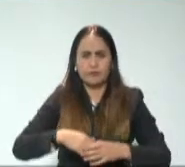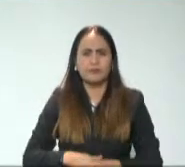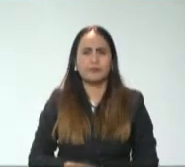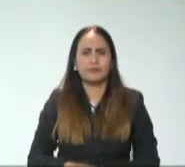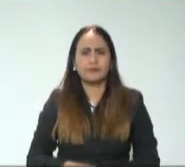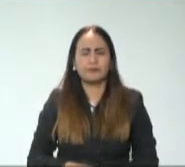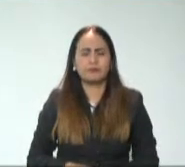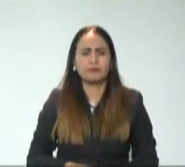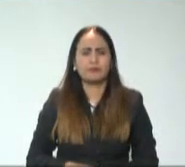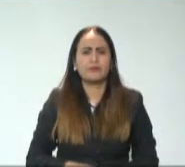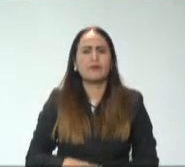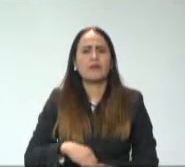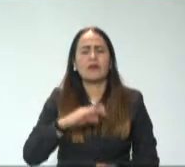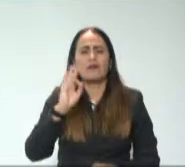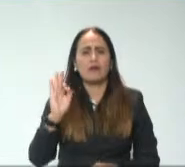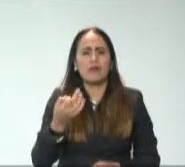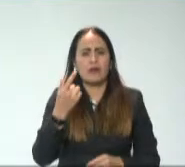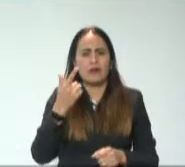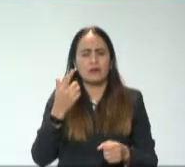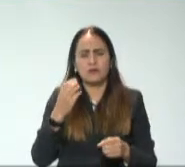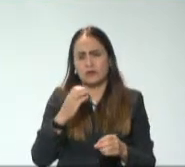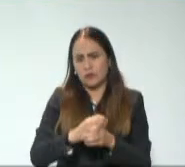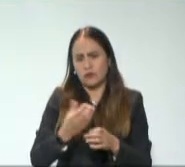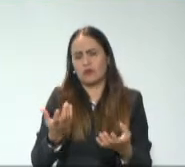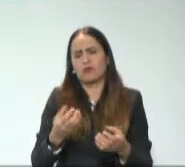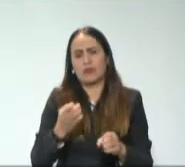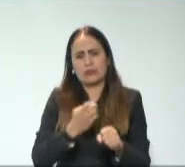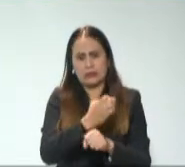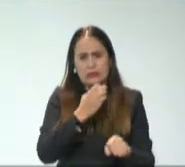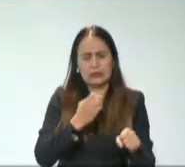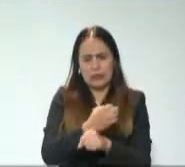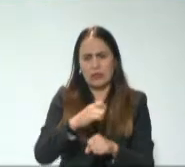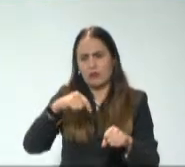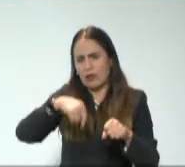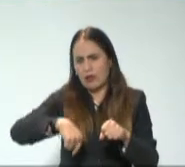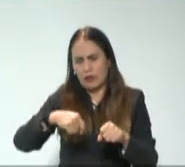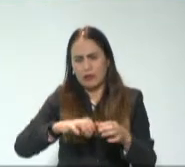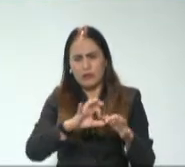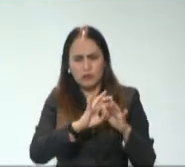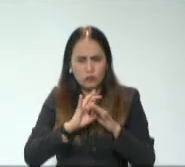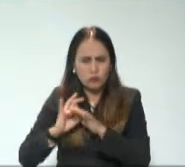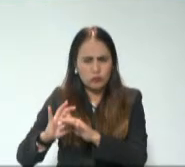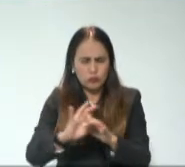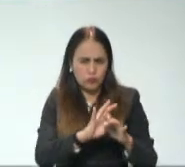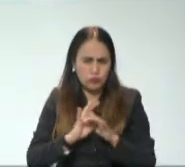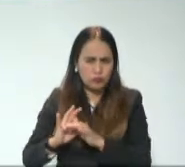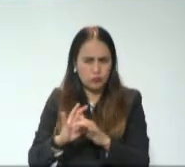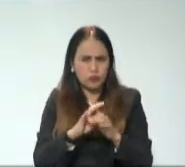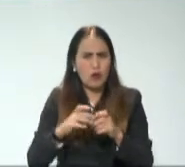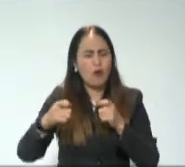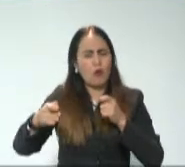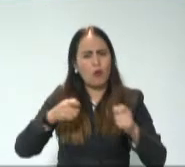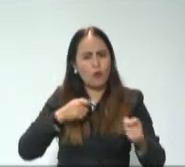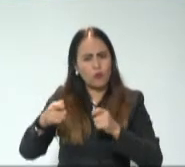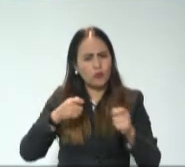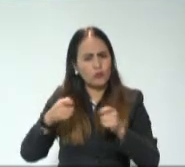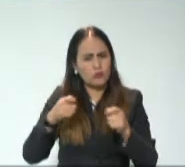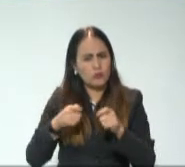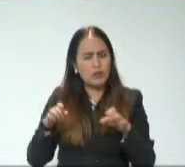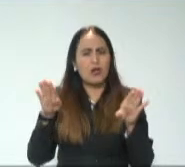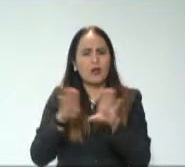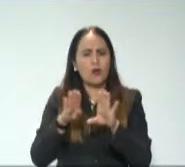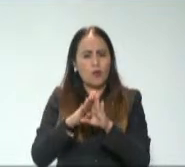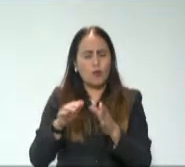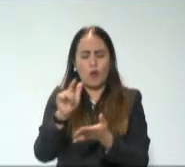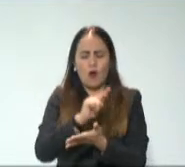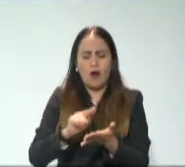que federación estados y Ciudad de México se encuentran obligados a regular su ejercicio mediante la expedición de